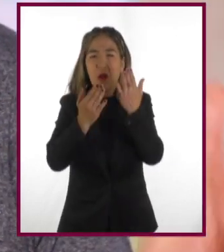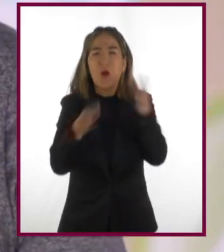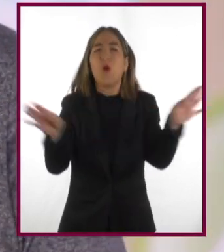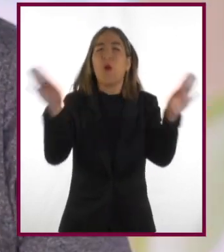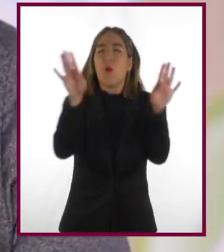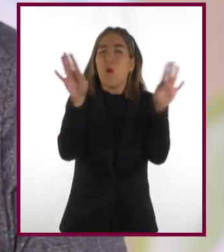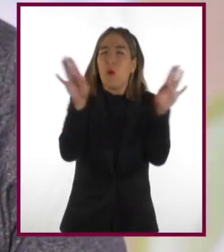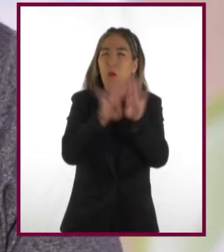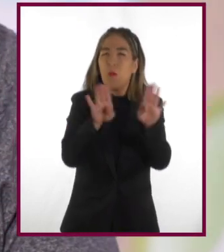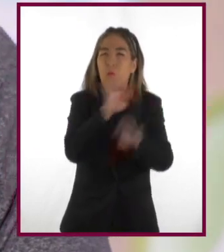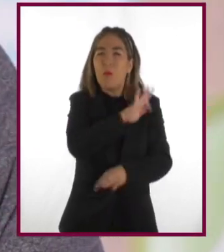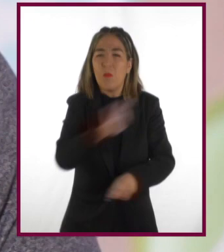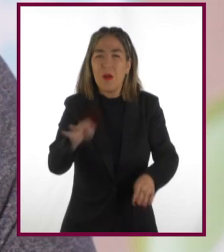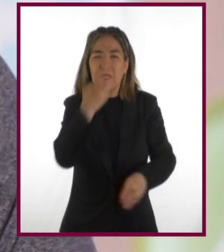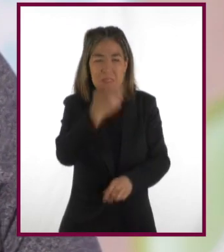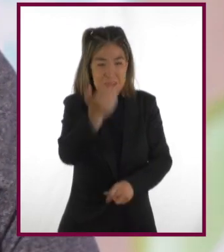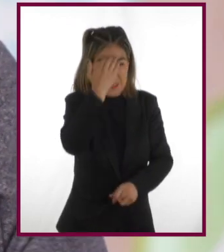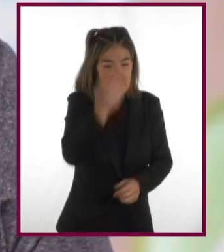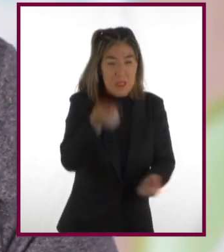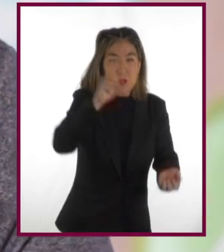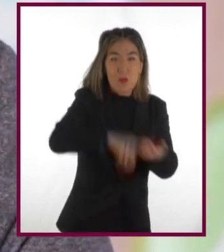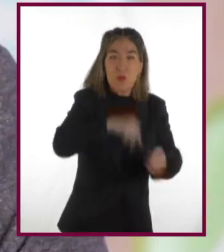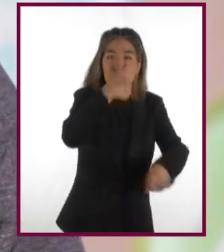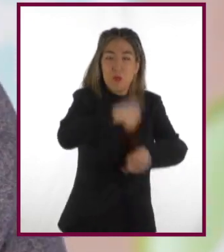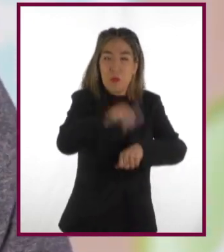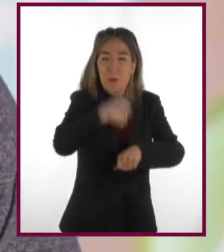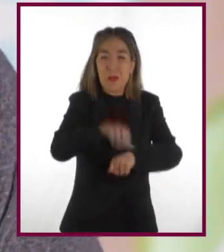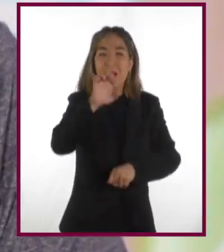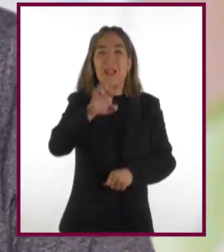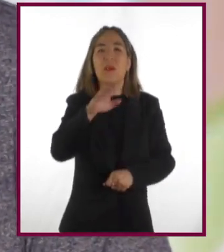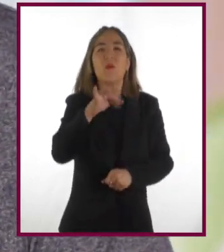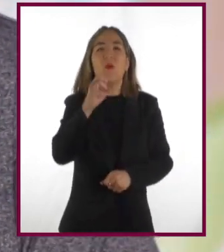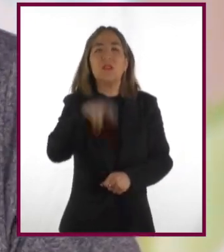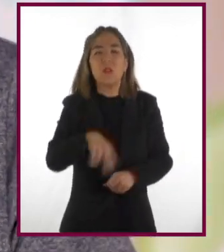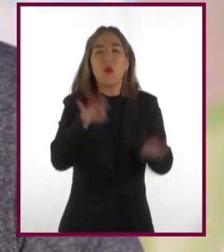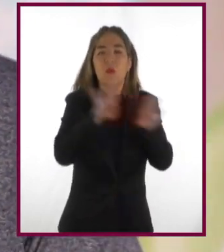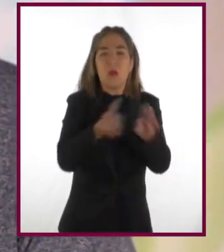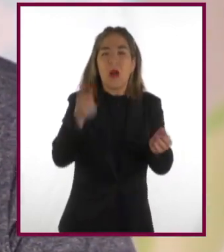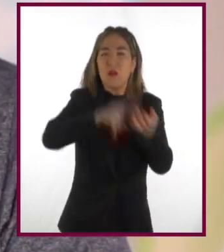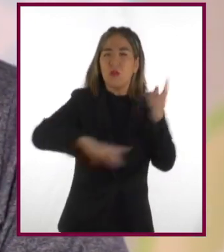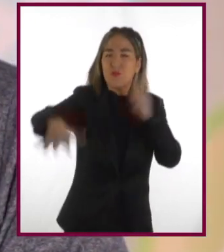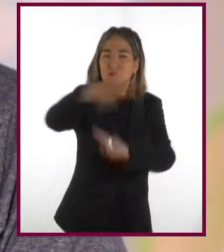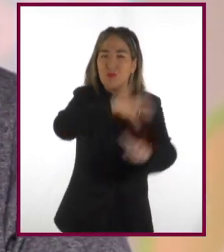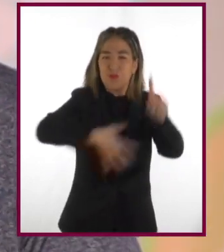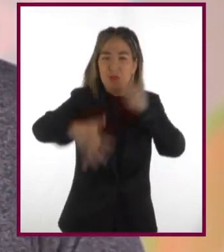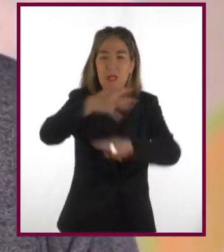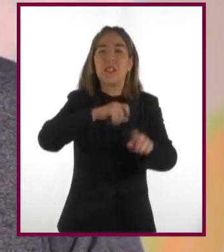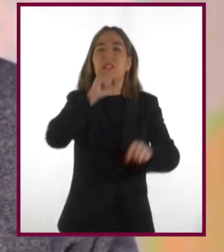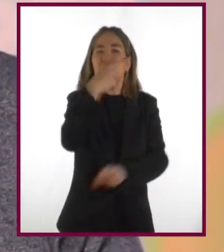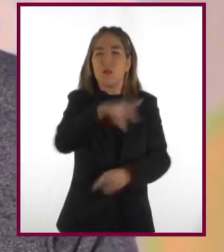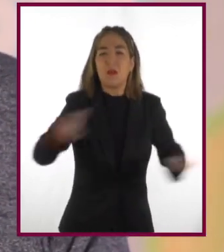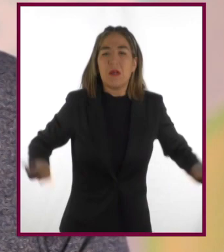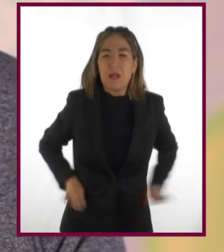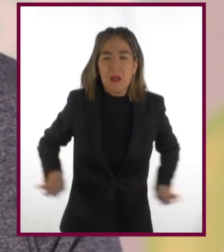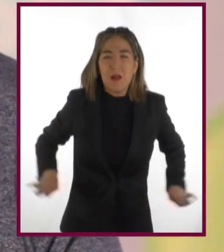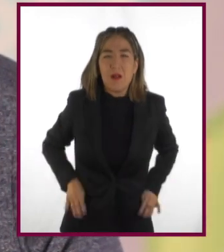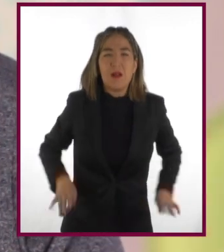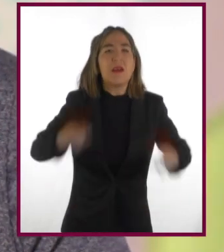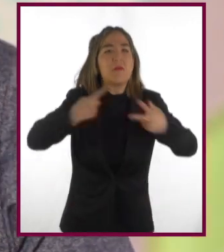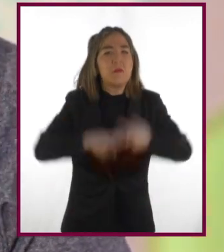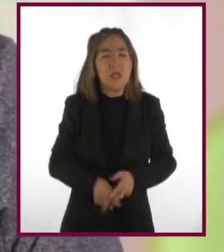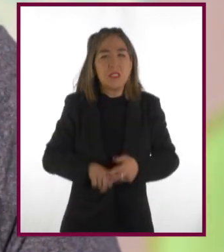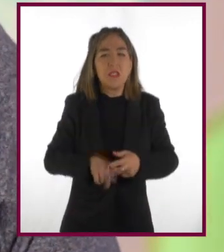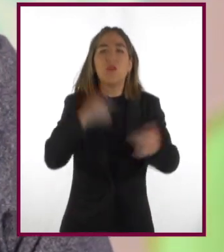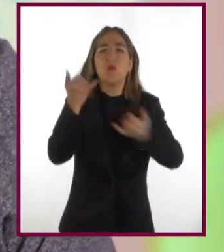preguntándose cómo es posible que, conociendo exactamente las ecuaciones que rigen la circulación atmosférica y las condiciones de